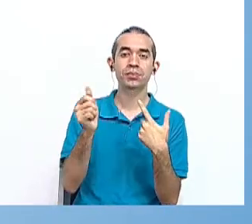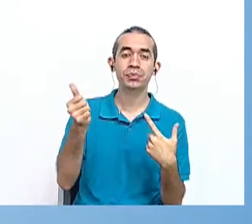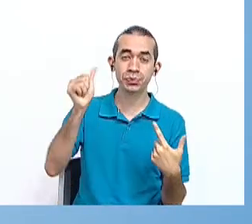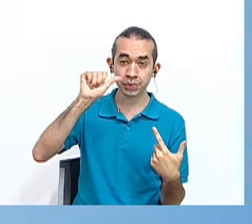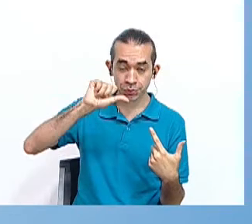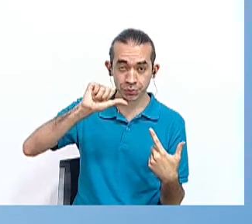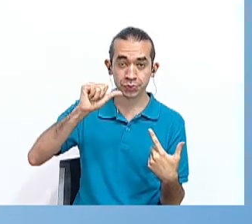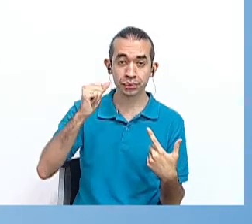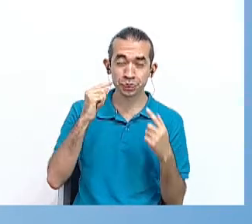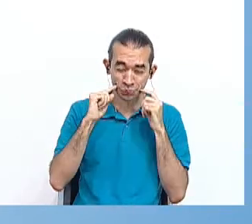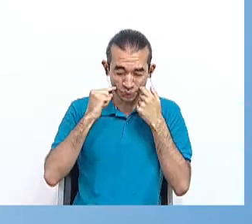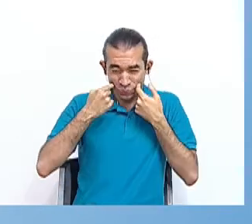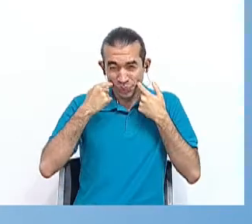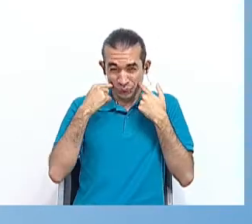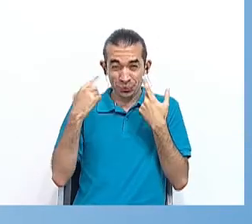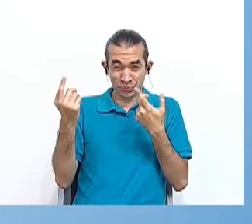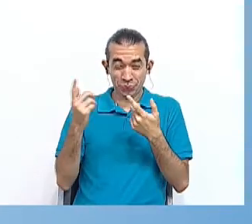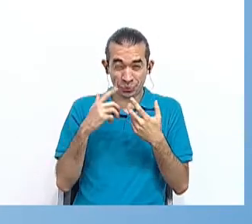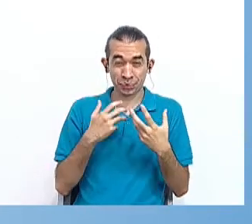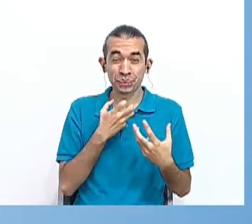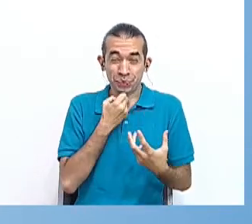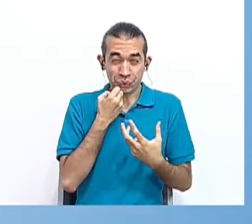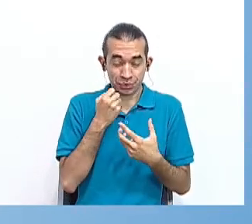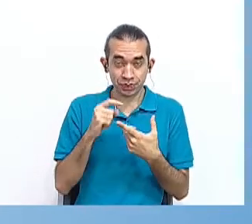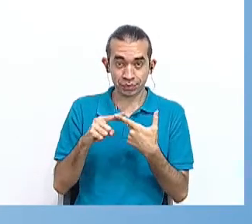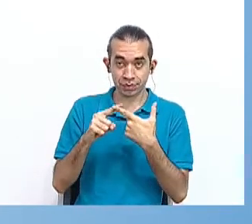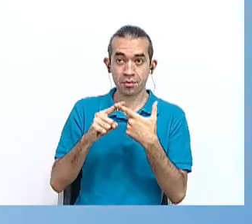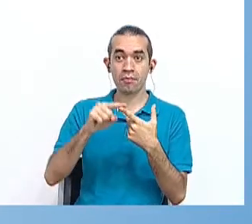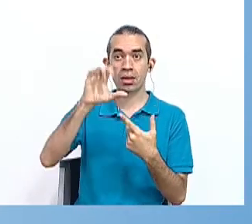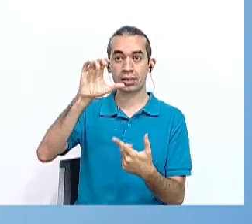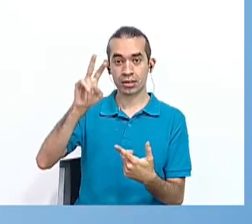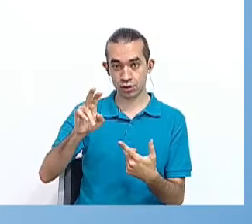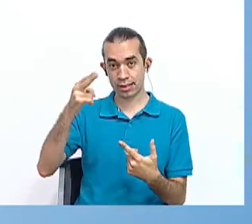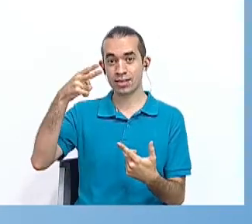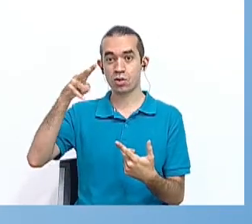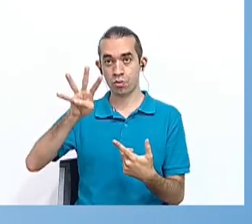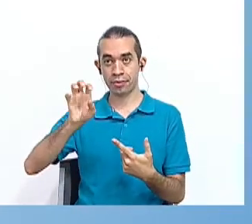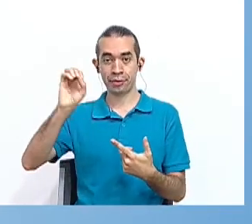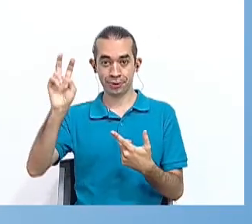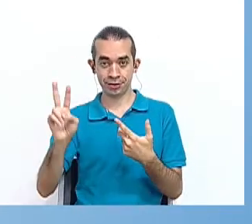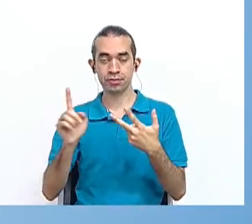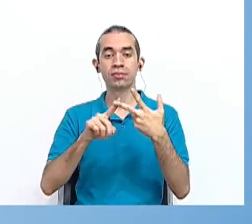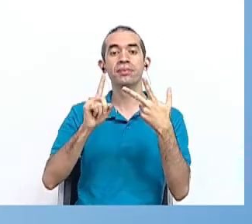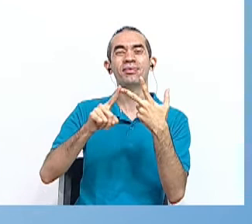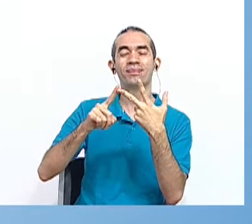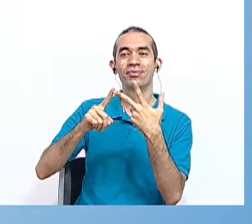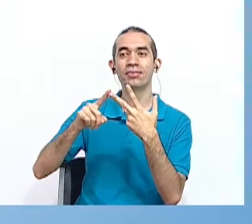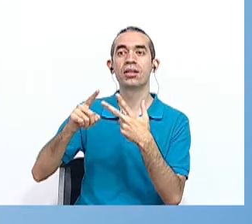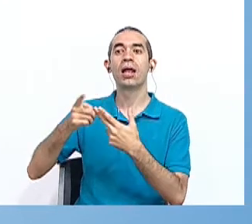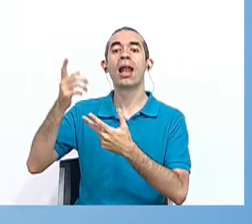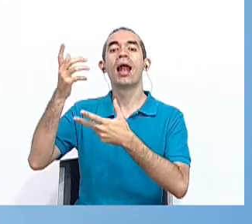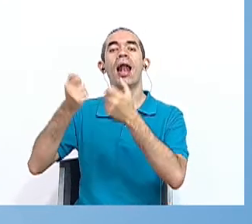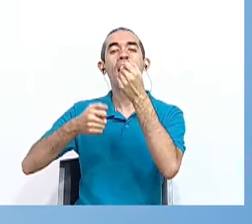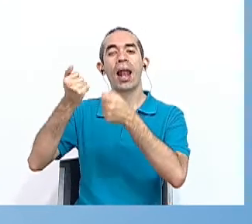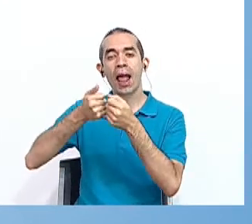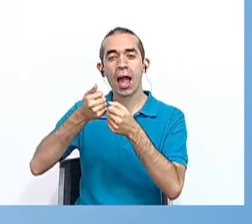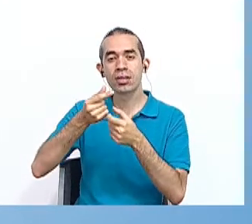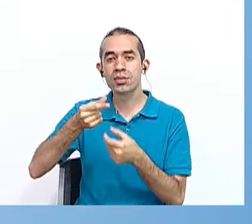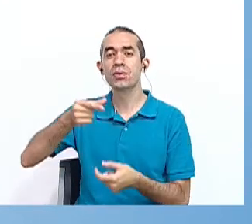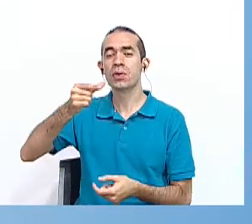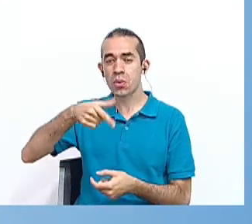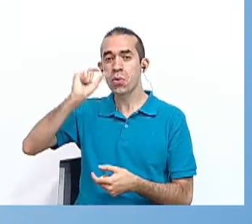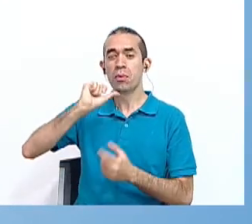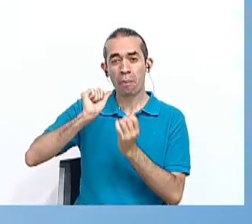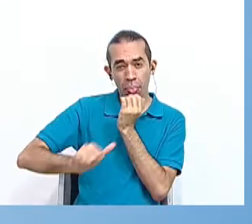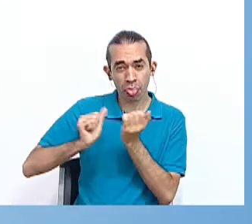representación química del vinagre. Y en el tercer recuadro, la fórmula química para la leche magnesia. Pero